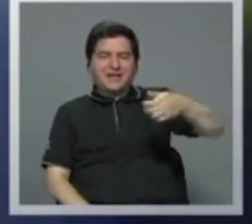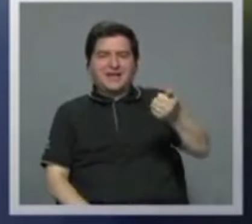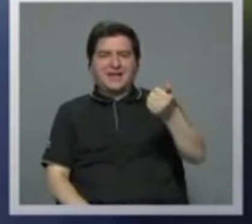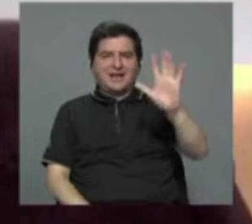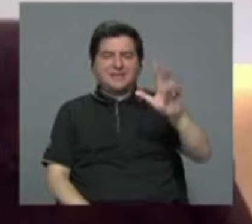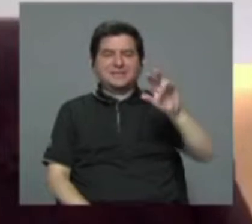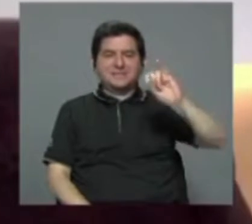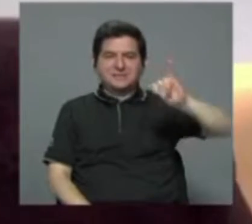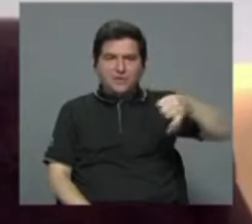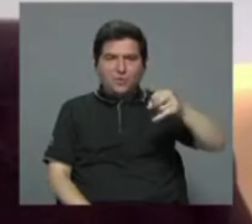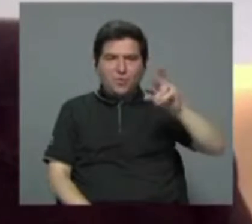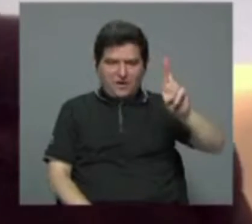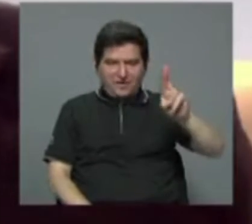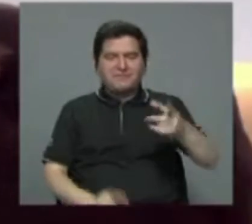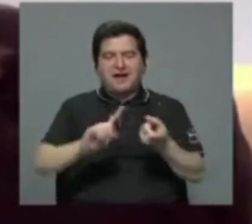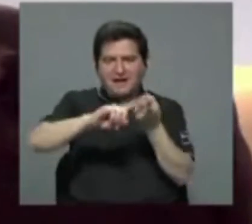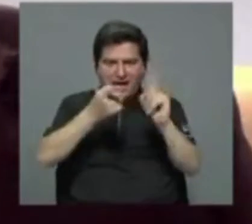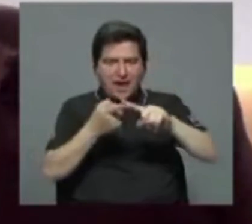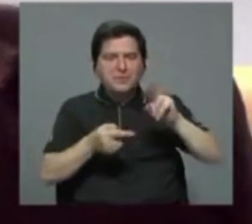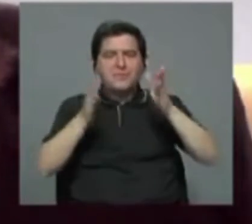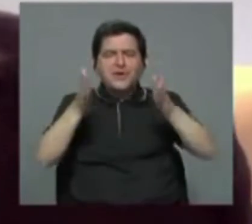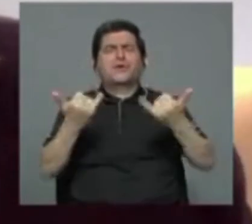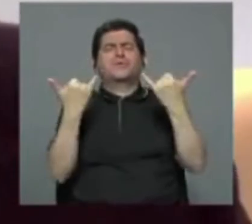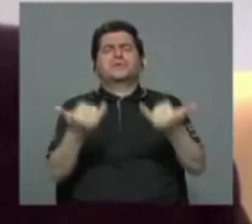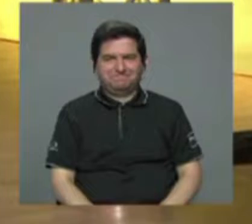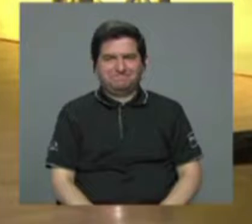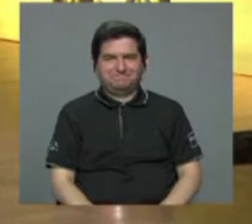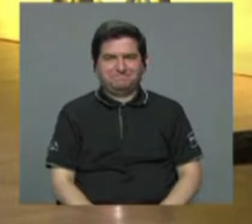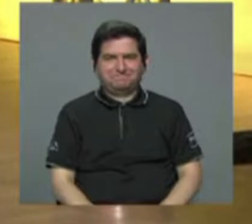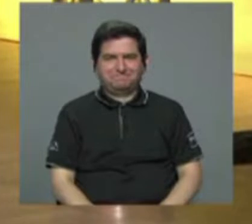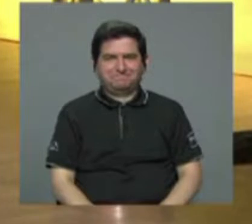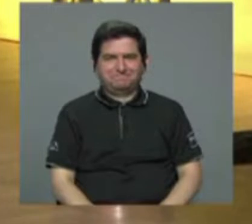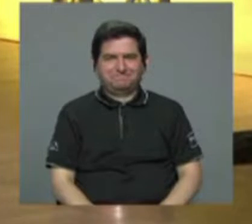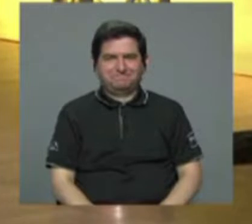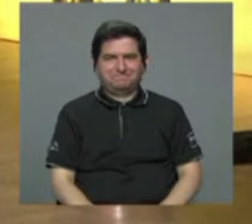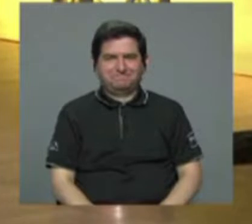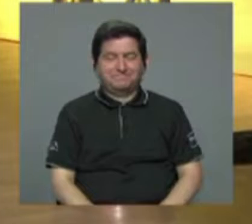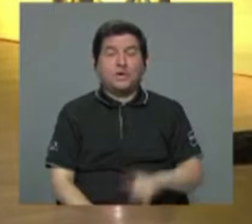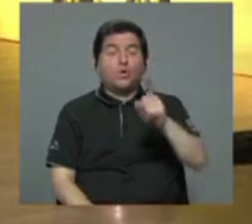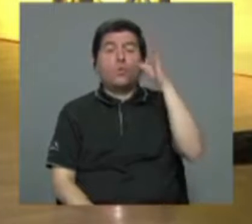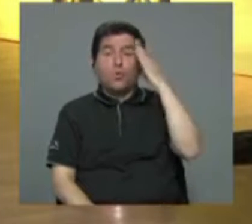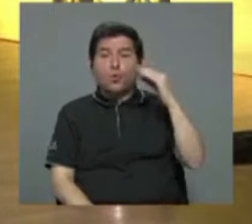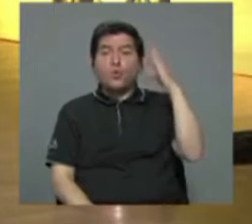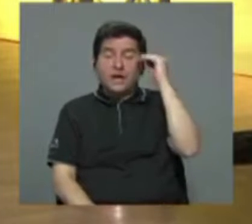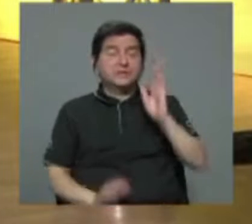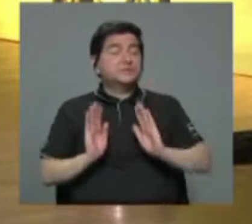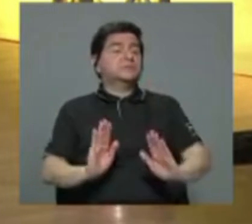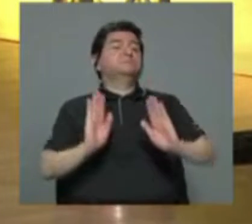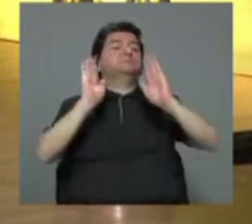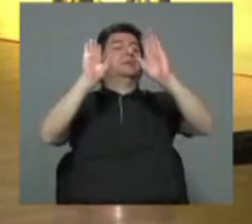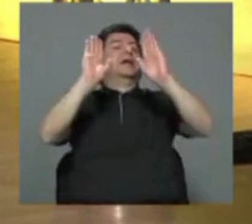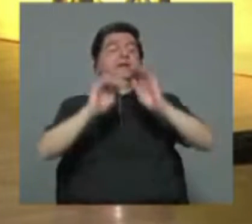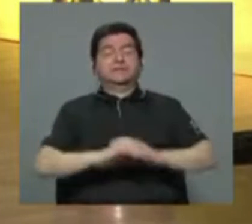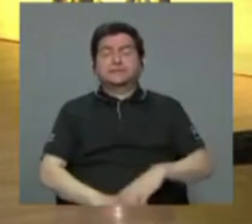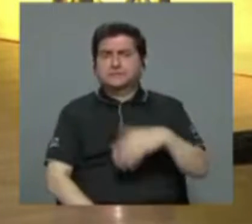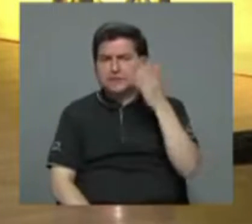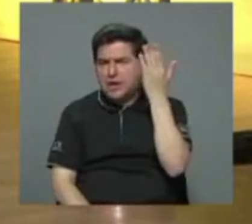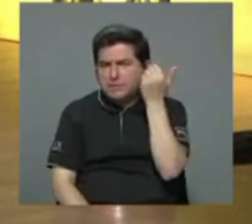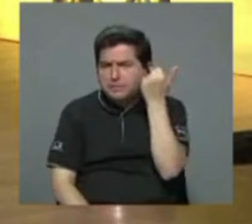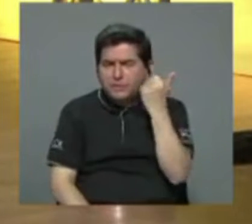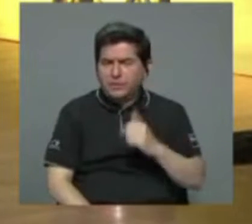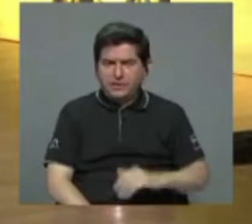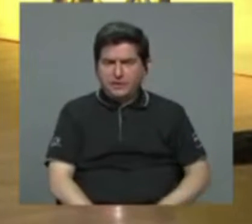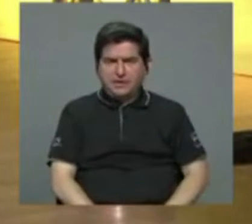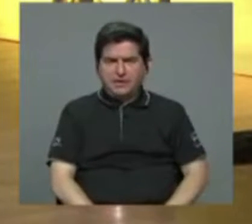Rafael, querido amigo y compañero, desde hace ya mucho rato. Una experiencia maravillosa porque es una experiencia